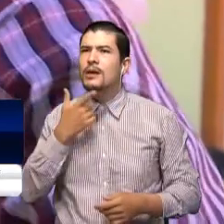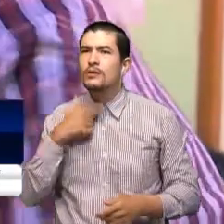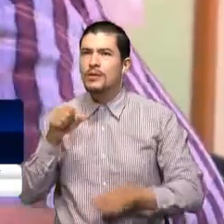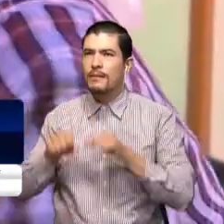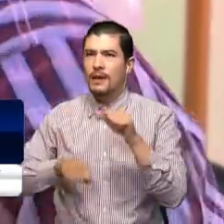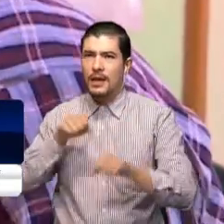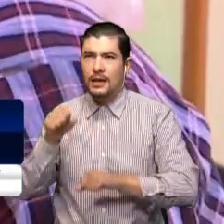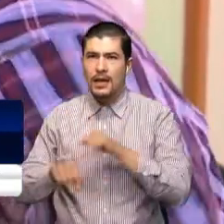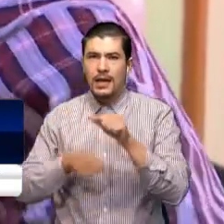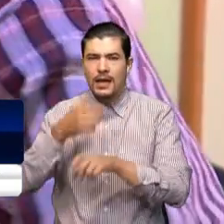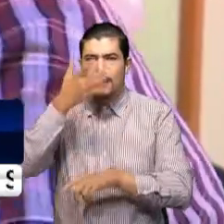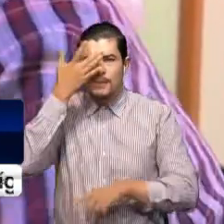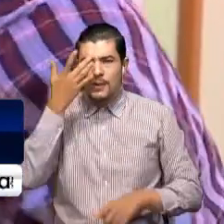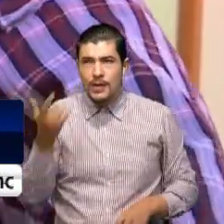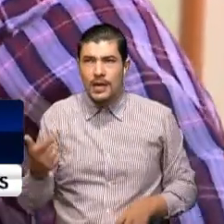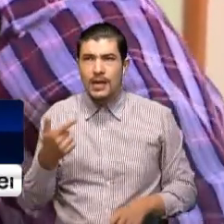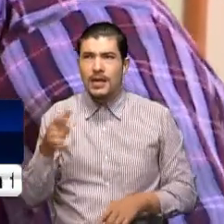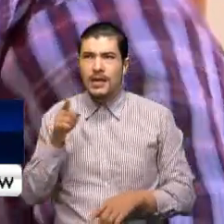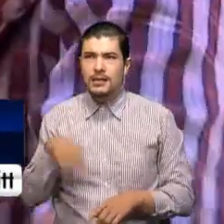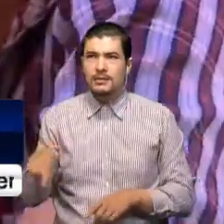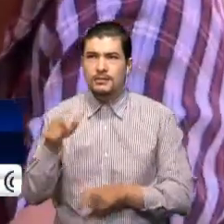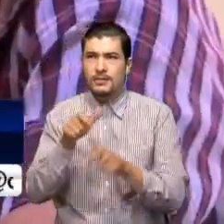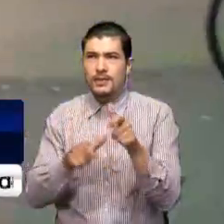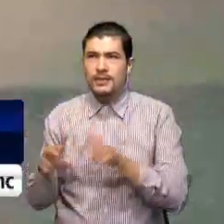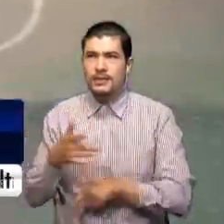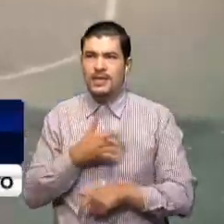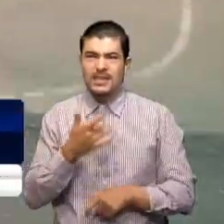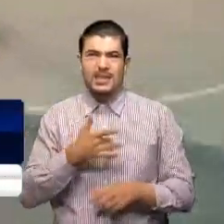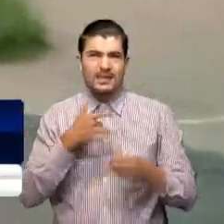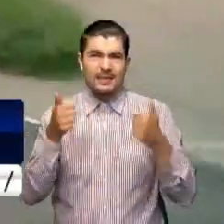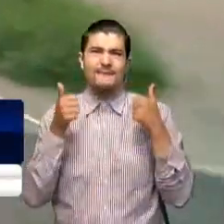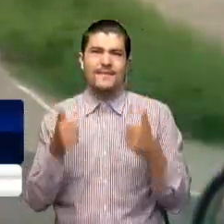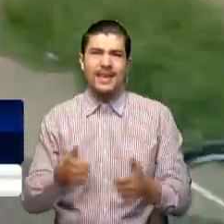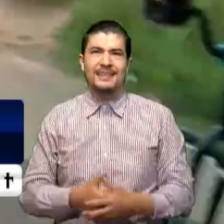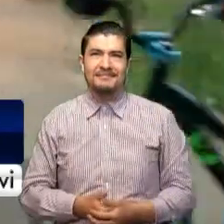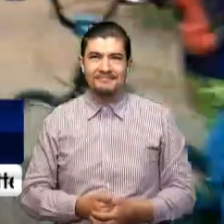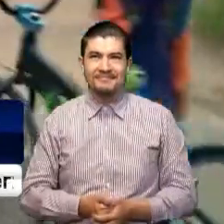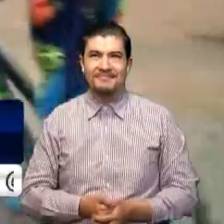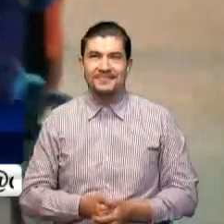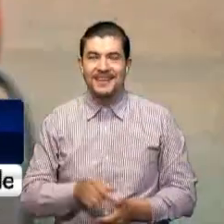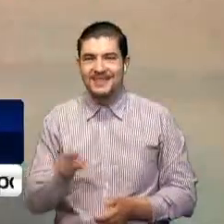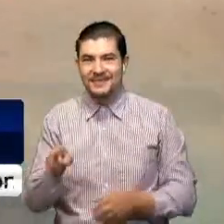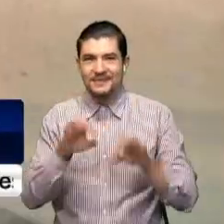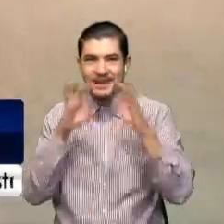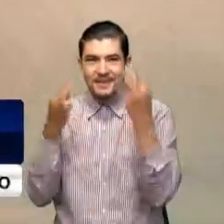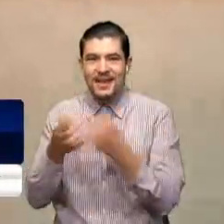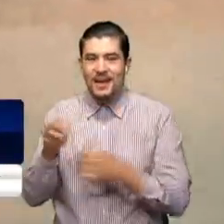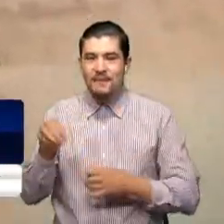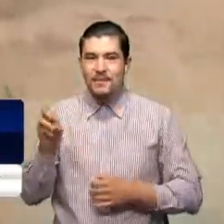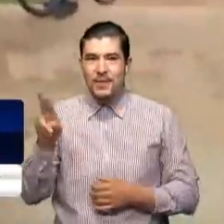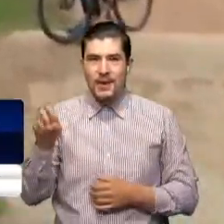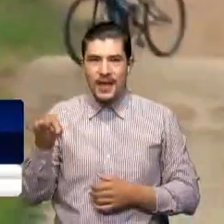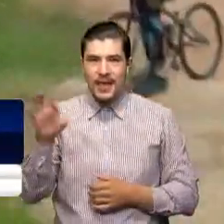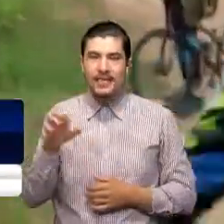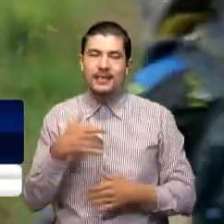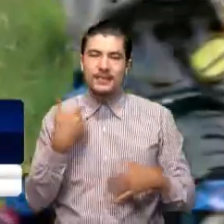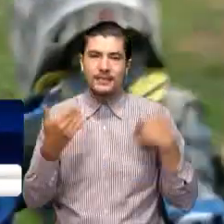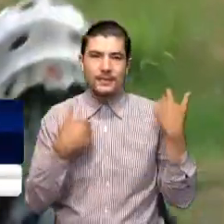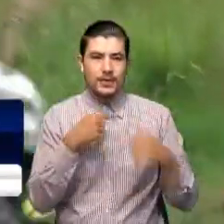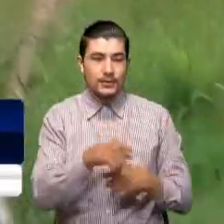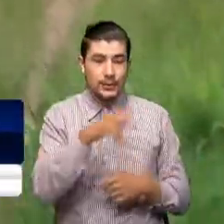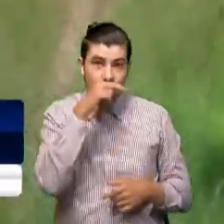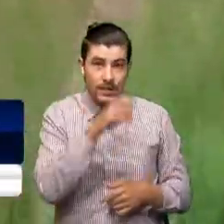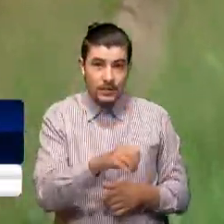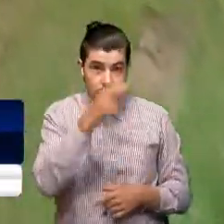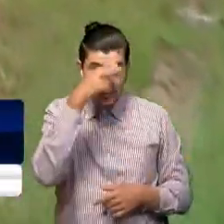hijita porque sin que serle la familia morante disfrutó de los ocho títulos nacionales obtenidos por milton en este